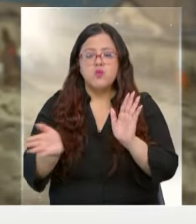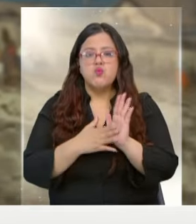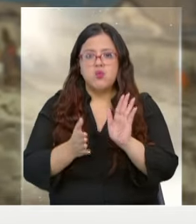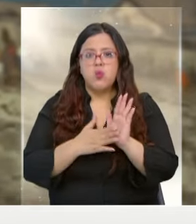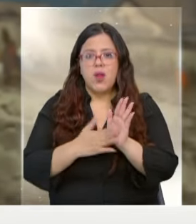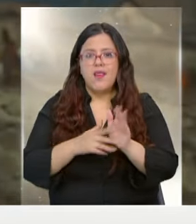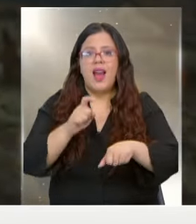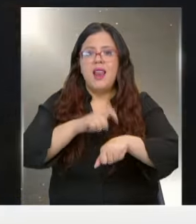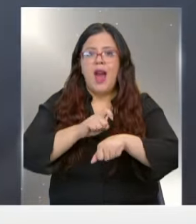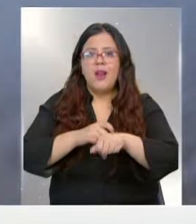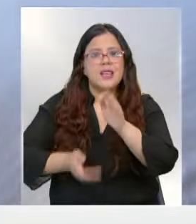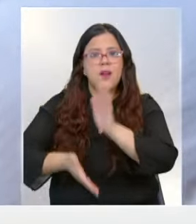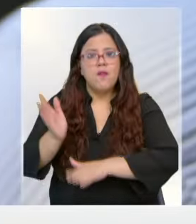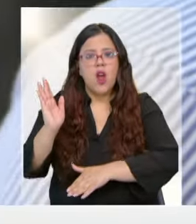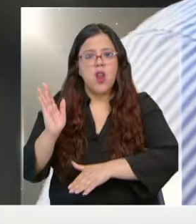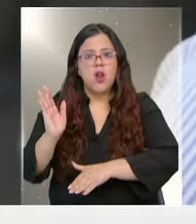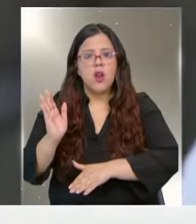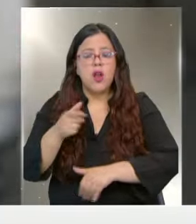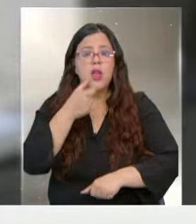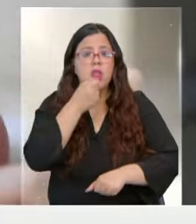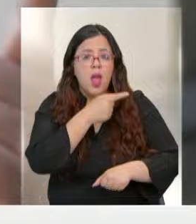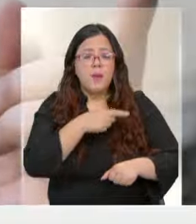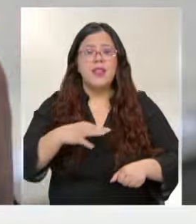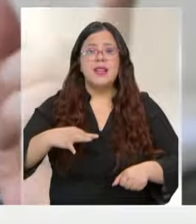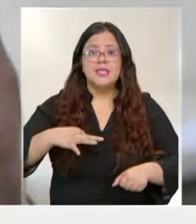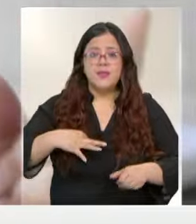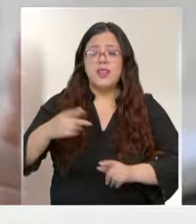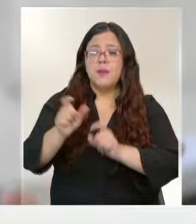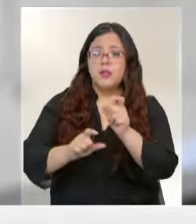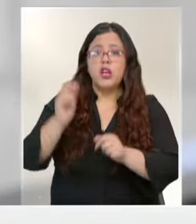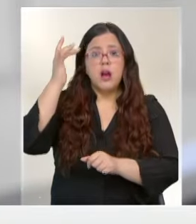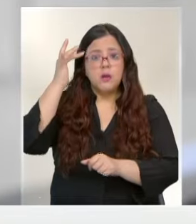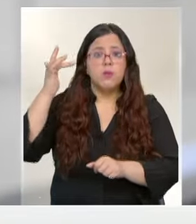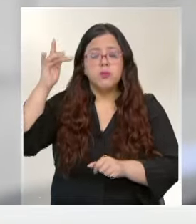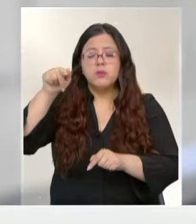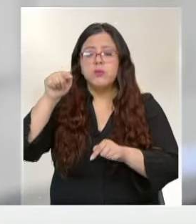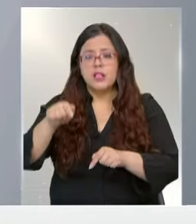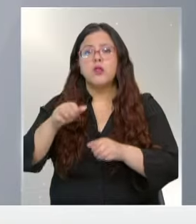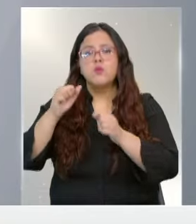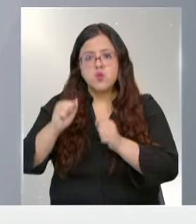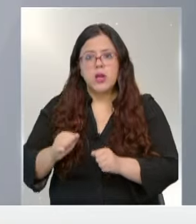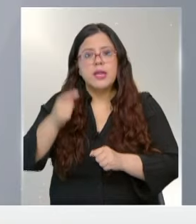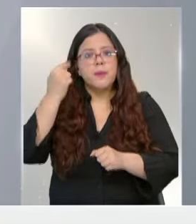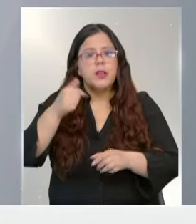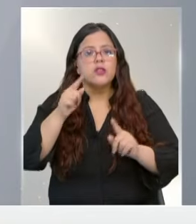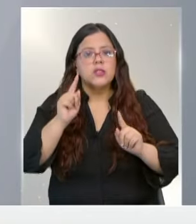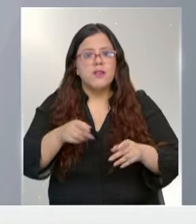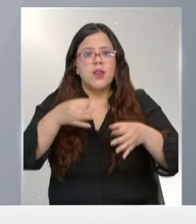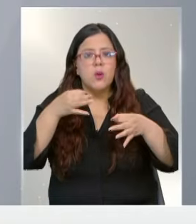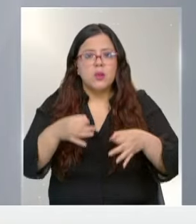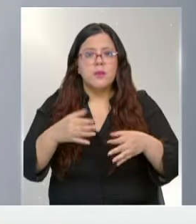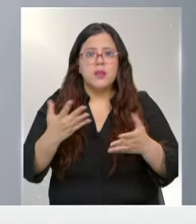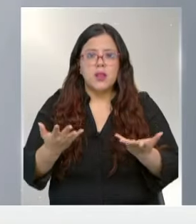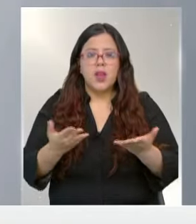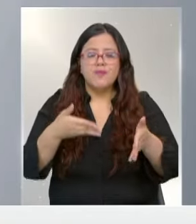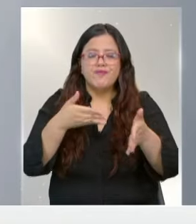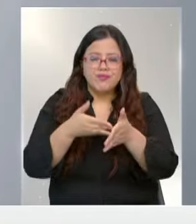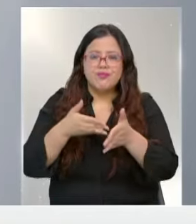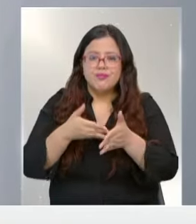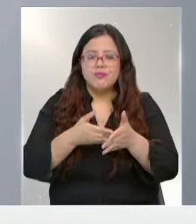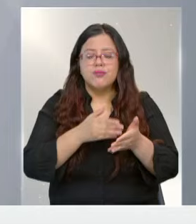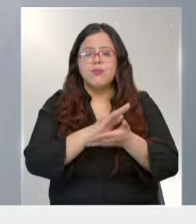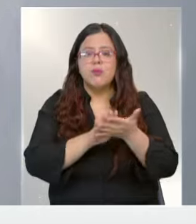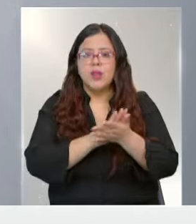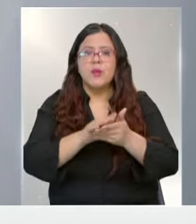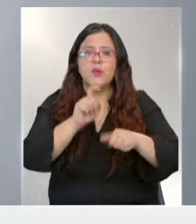pruebas, la hora en la que salieron. Demanda civil que, según expertos, es viable, pero que deberá enfrentar varios obstáculos, como